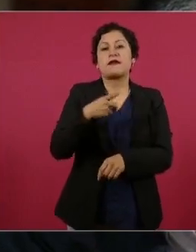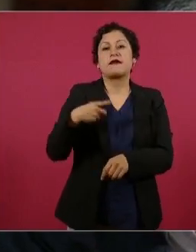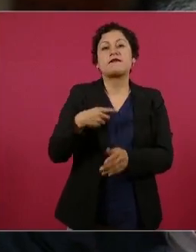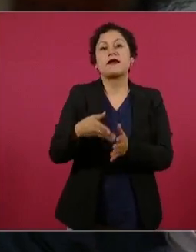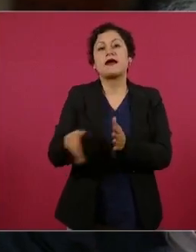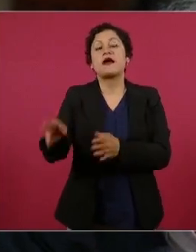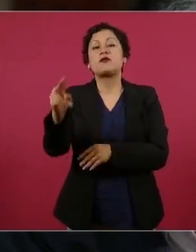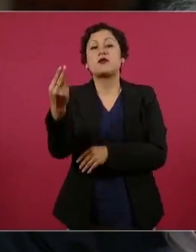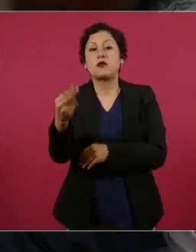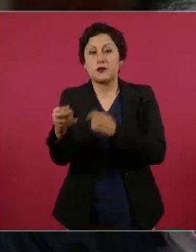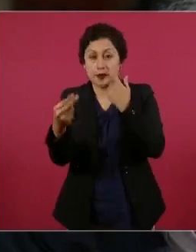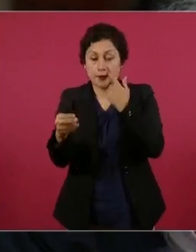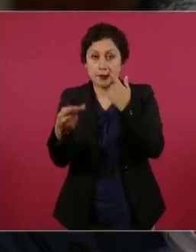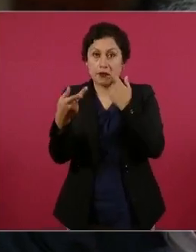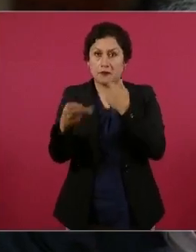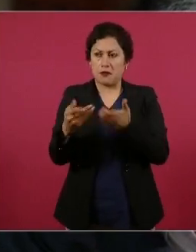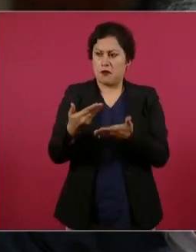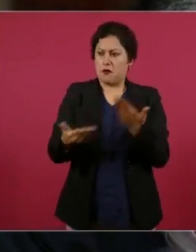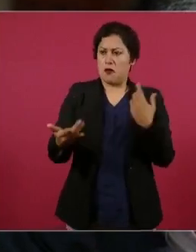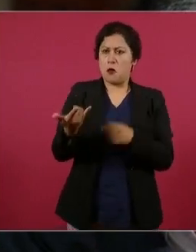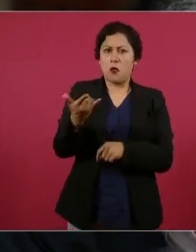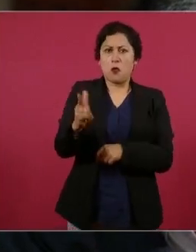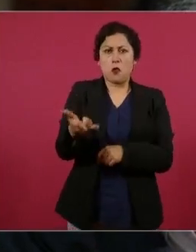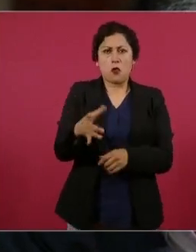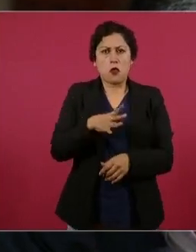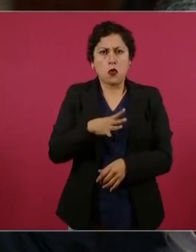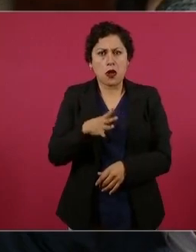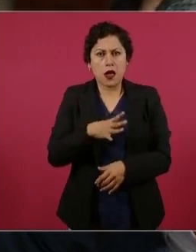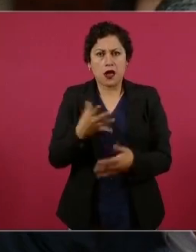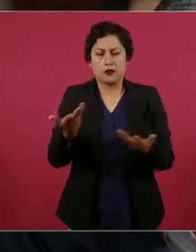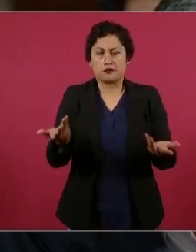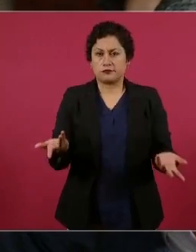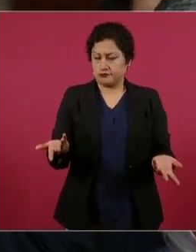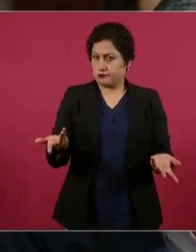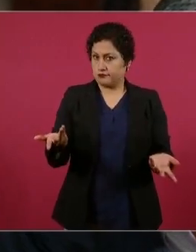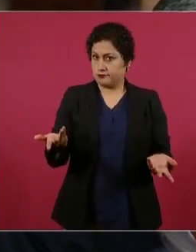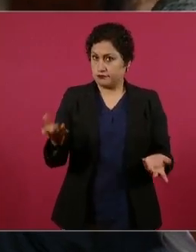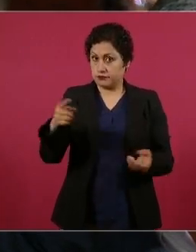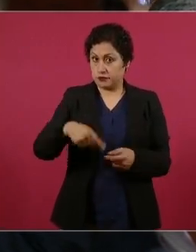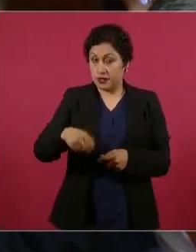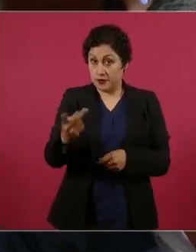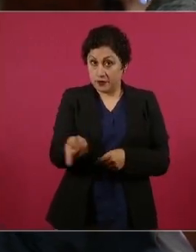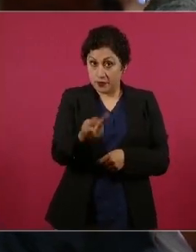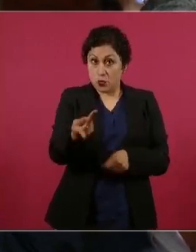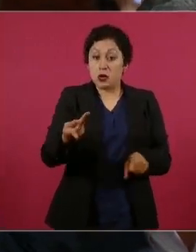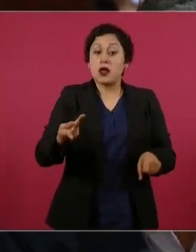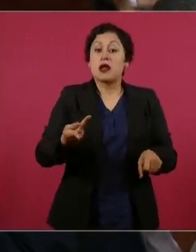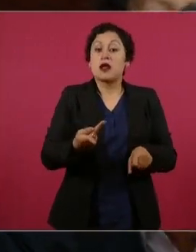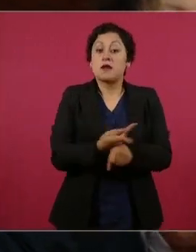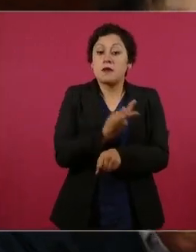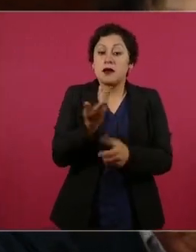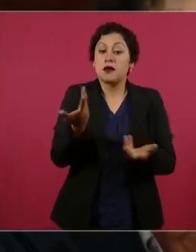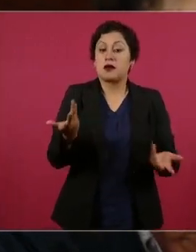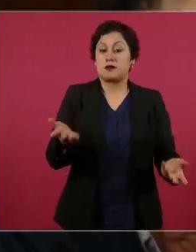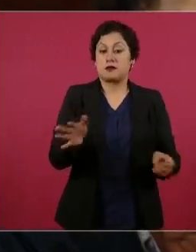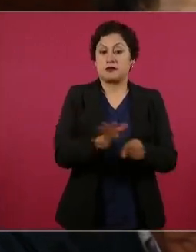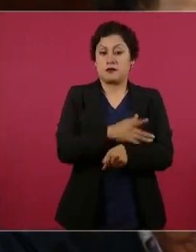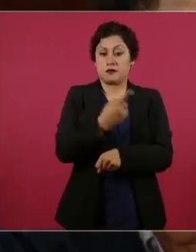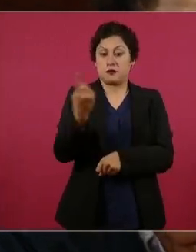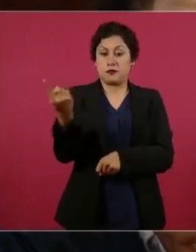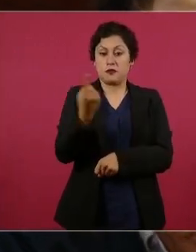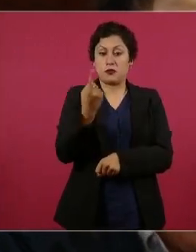julio? También, bueno, pues ¿qué es lo que está pasando? ¿Por qué están utilizando